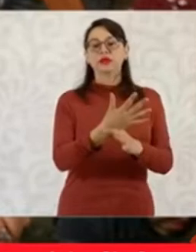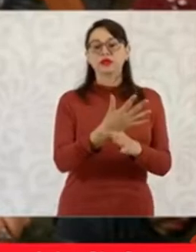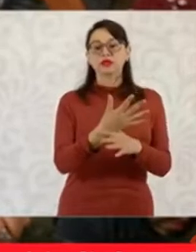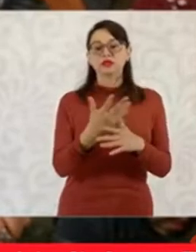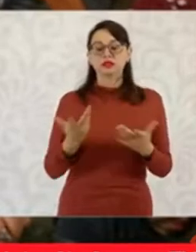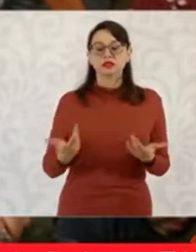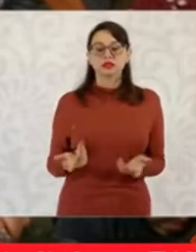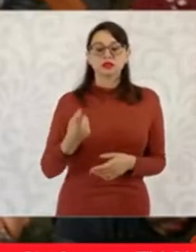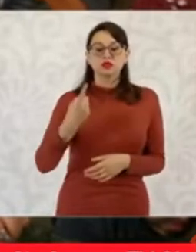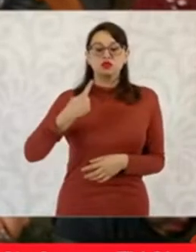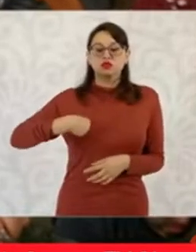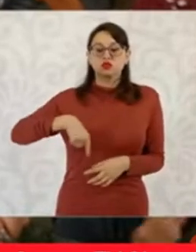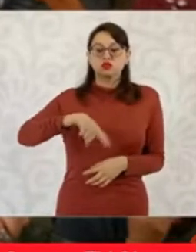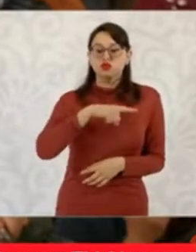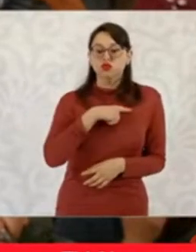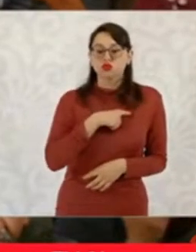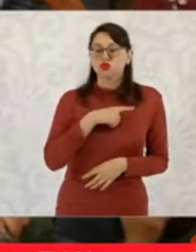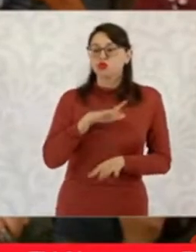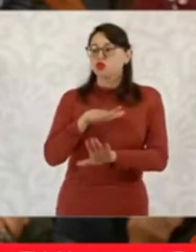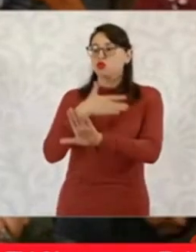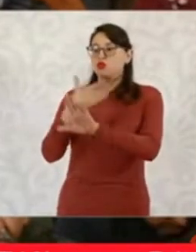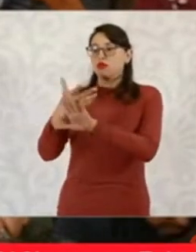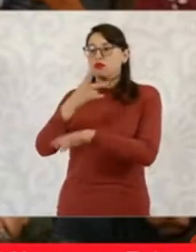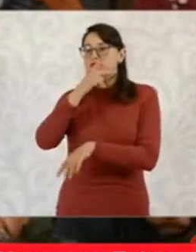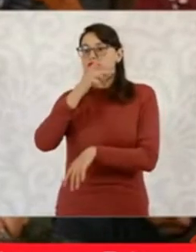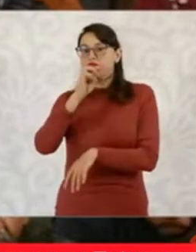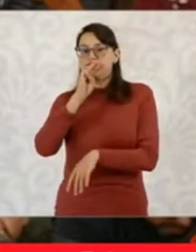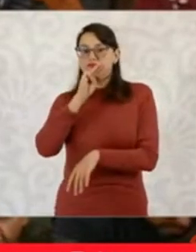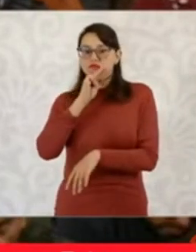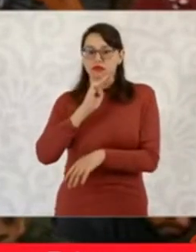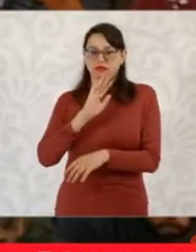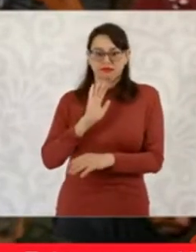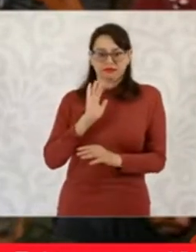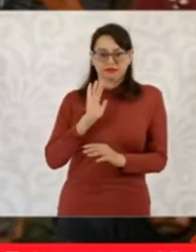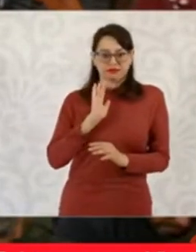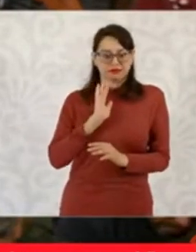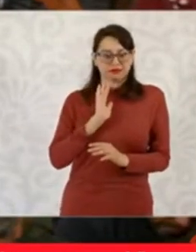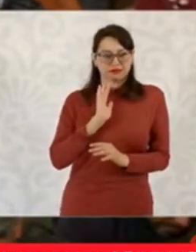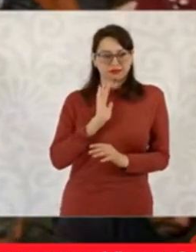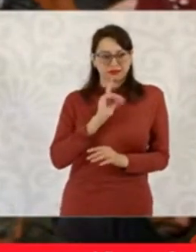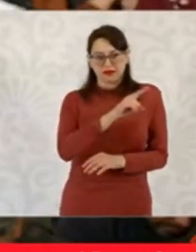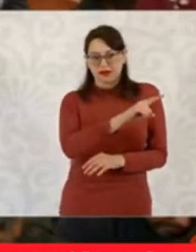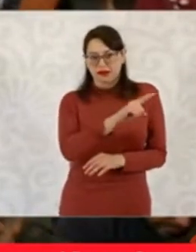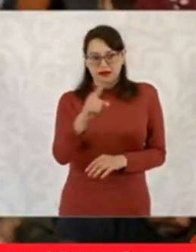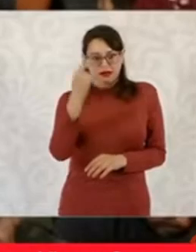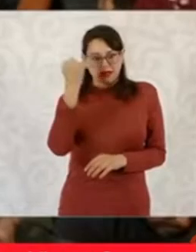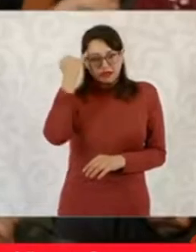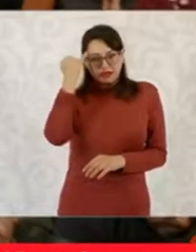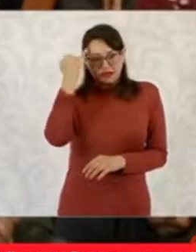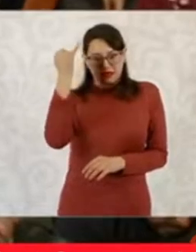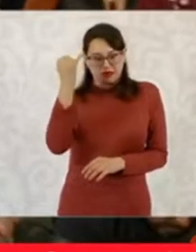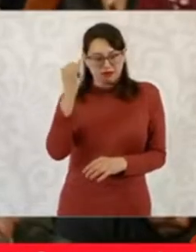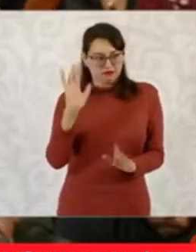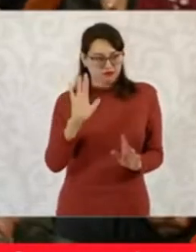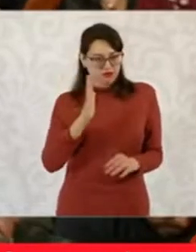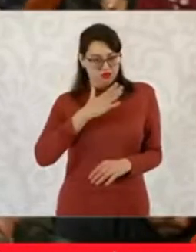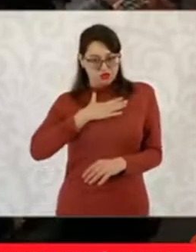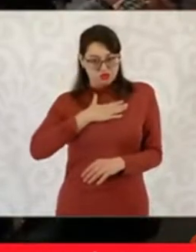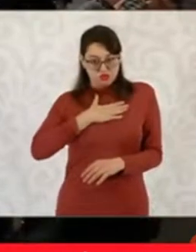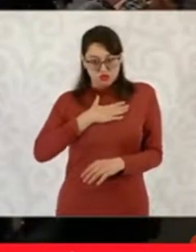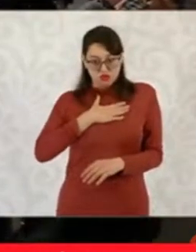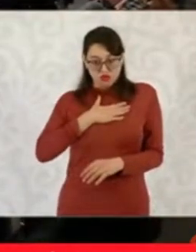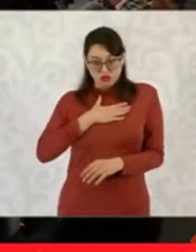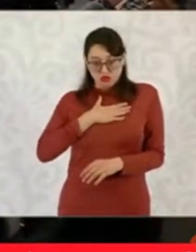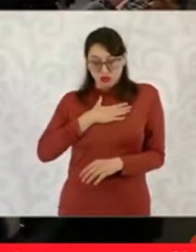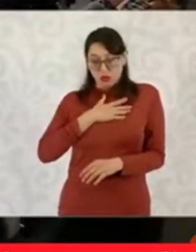atacando a las madres y padres buscadoras, buscadores. Por lo menos En mi caso no es al contrario,